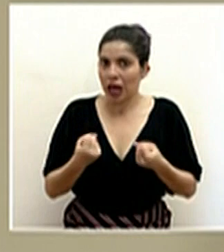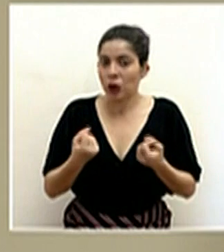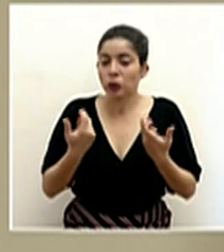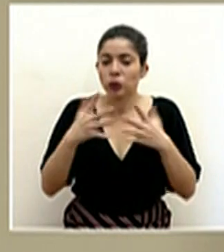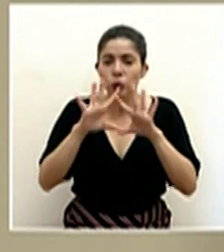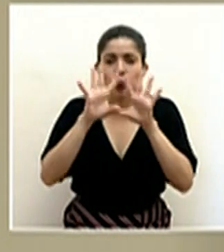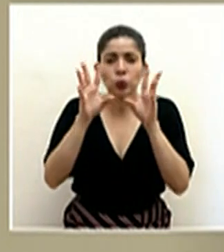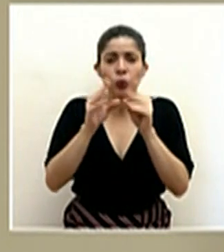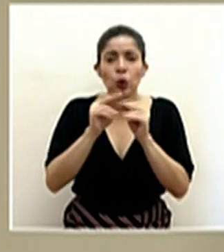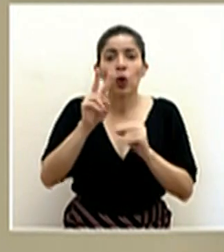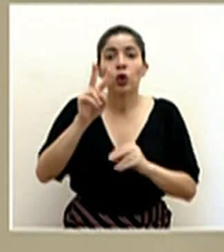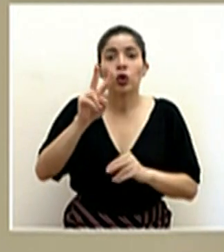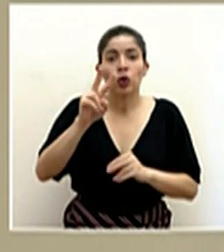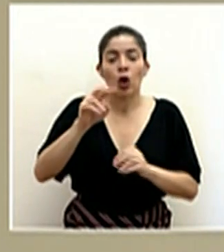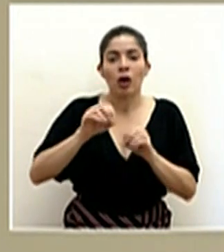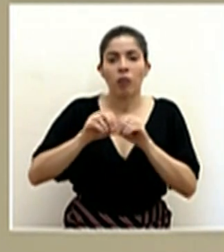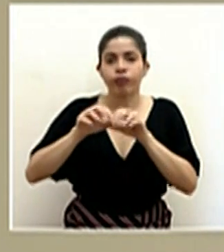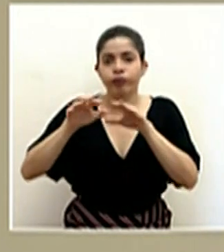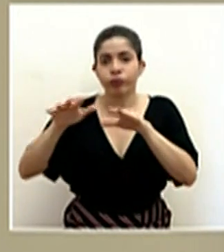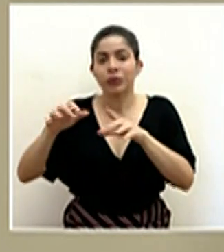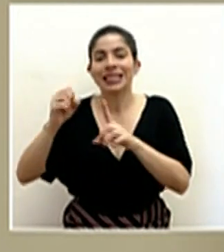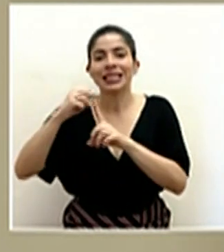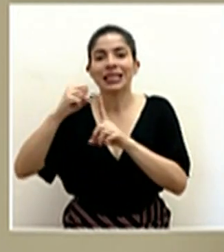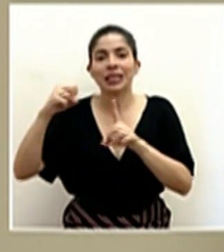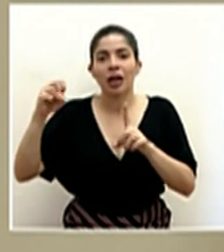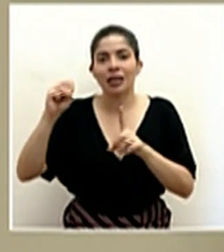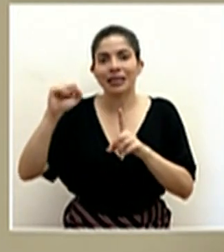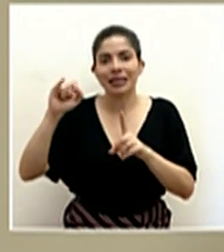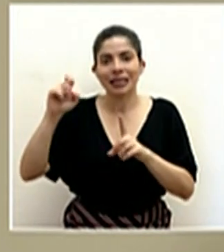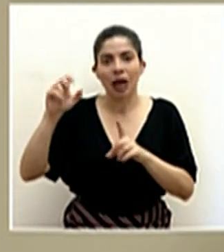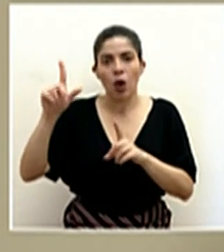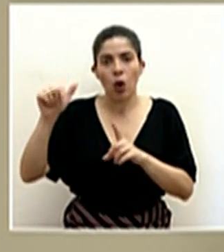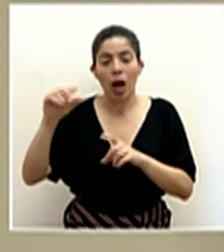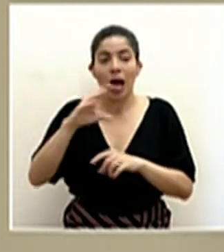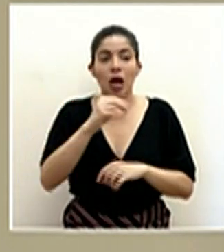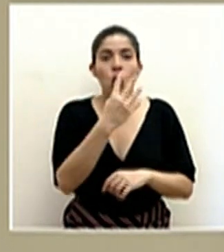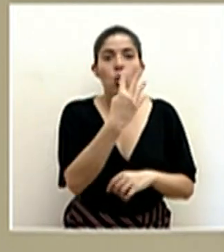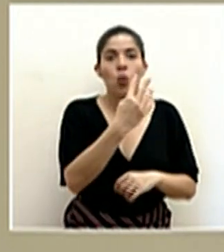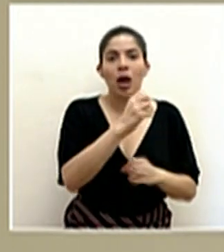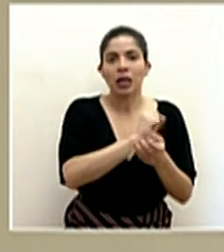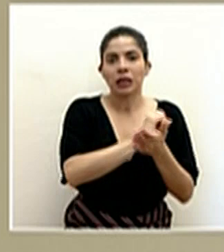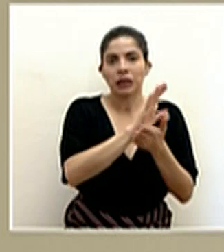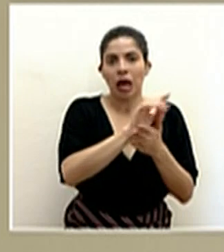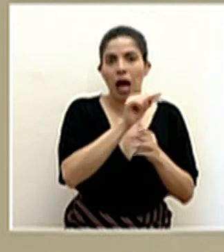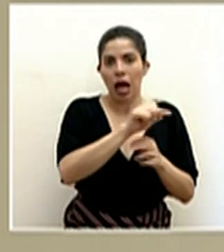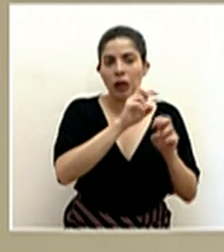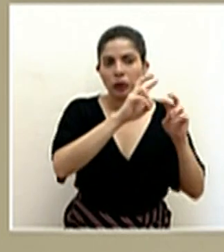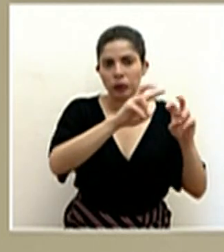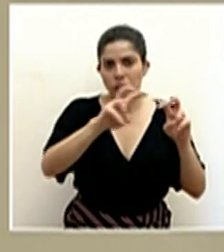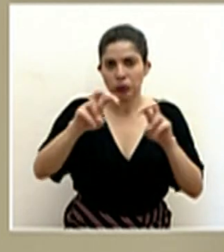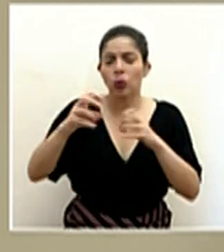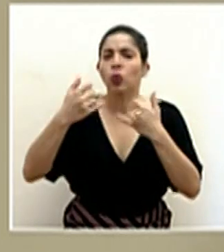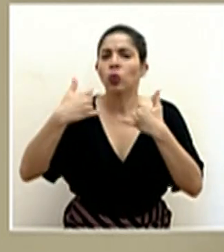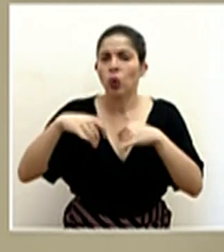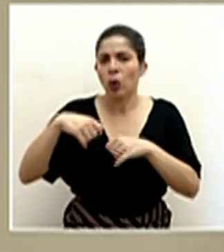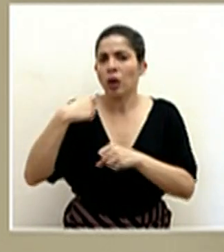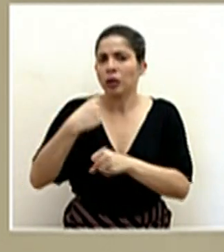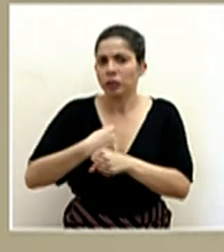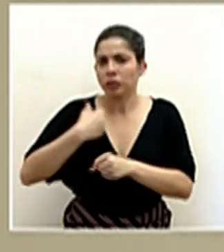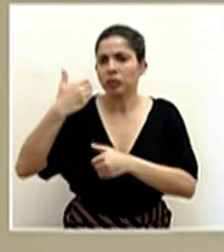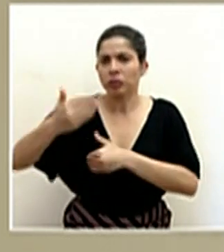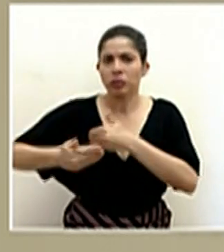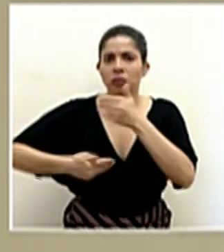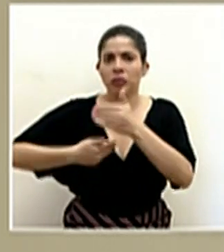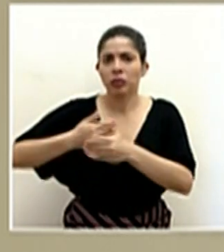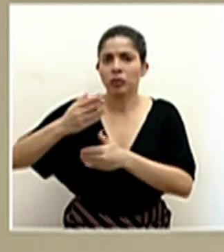un total de 2 operativos en Sixaola y 4 operativos en San Carlos hasta el momento. Igual se siguen programando operativos, en medio de estos